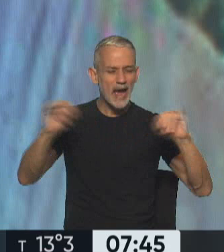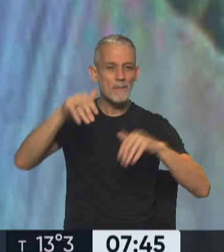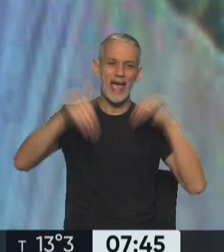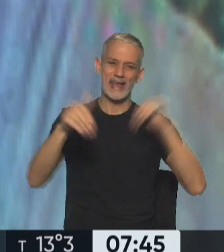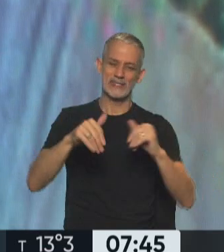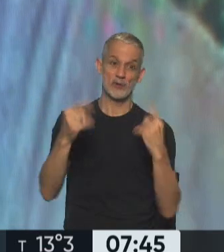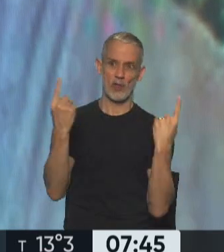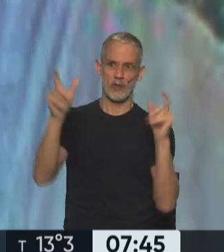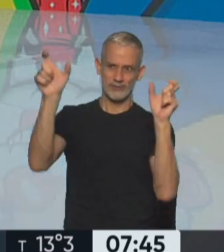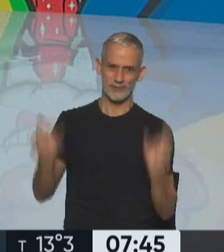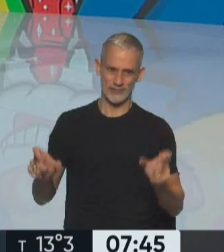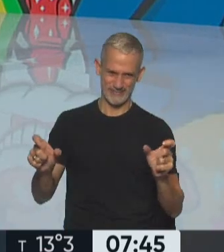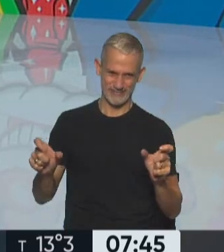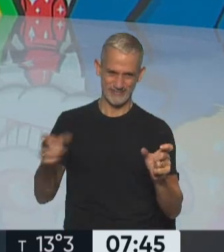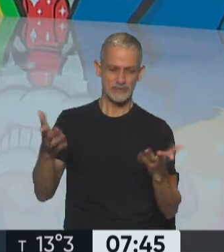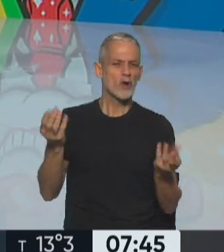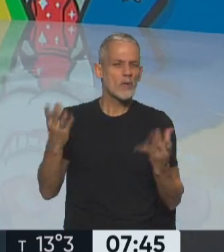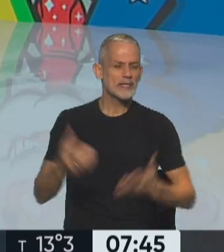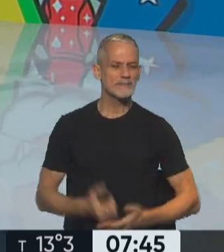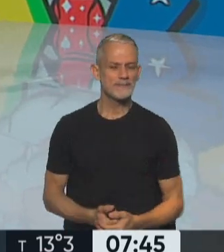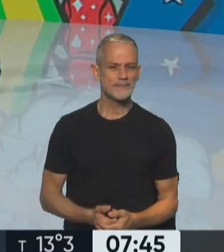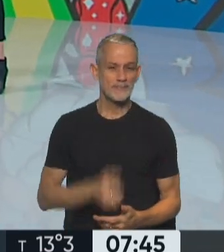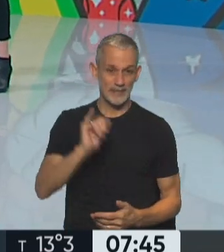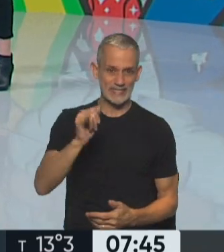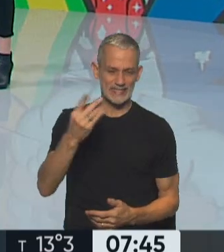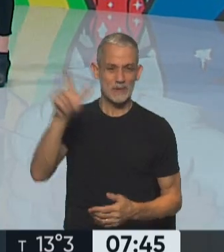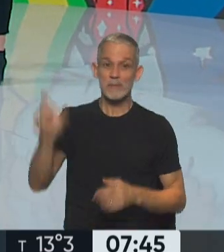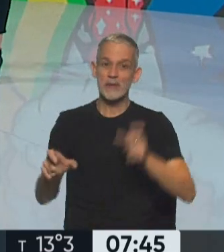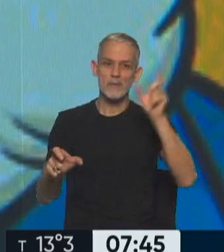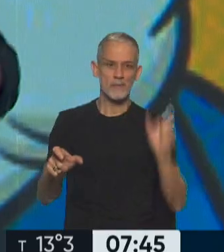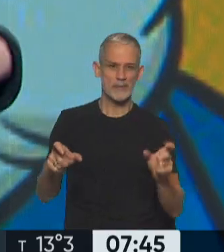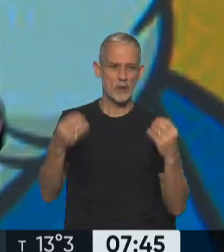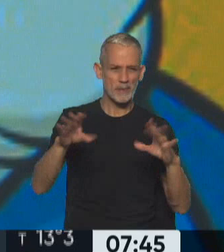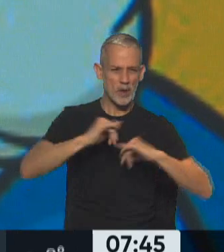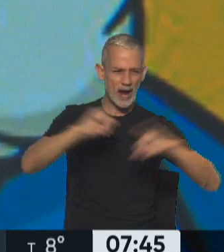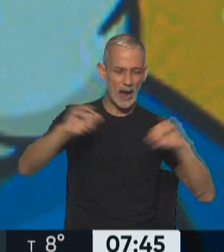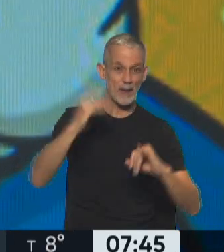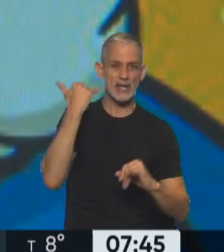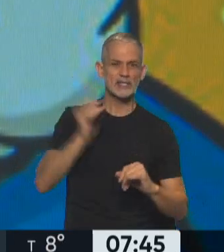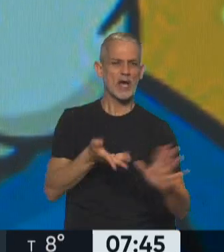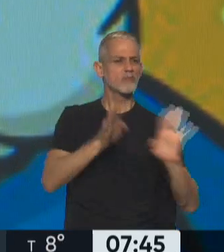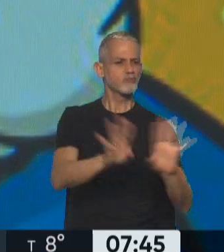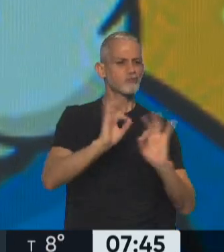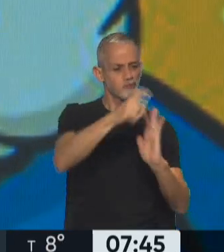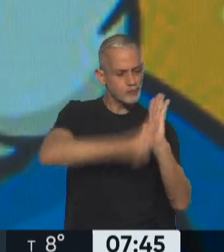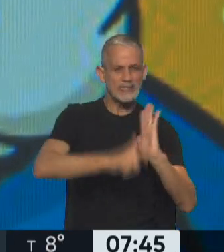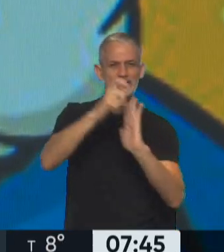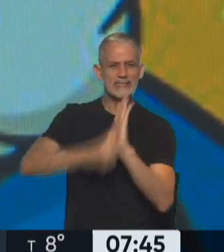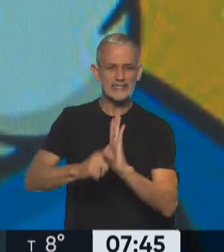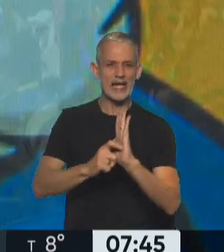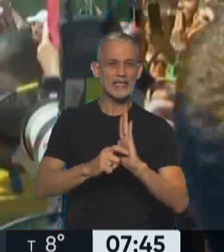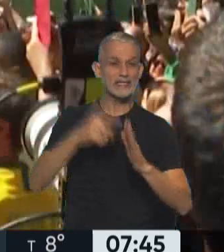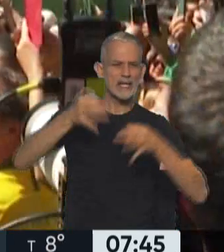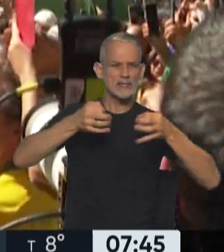de los principales candidatos. Ale Loucao, ¿qué tal? ¿Qué tal? Sí, así es. Decíamos que el lunes habían cerrado las listas el Supremo